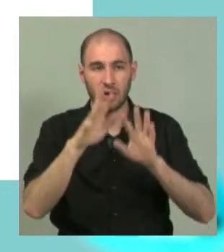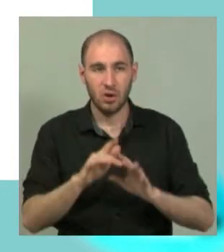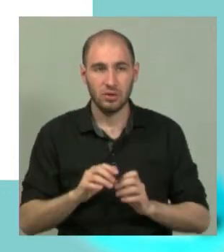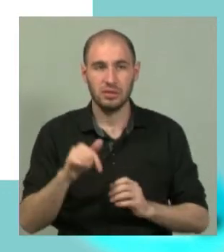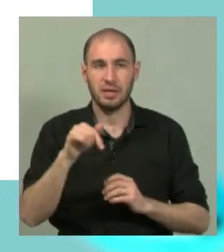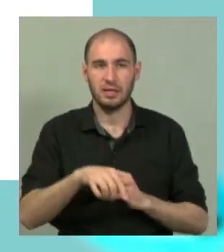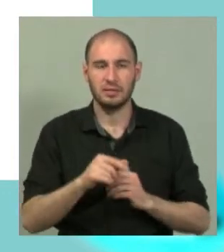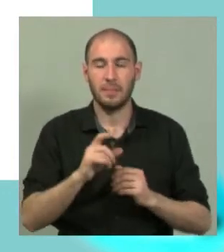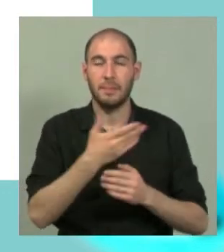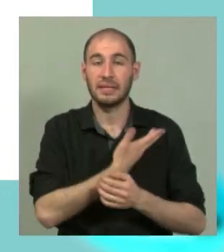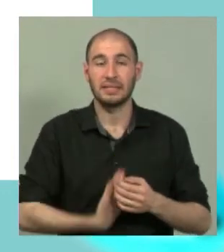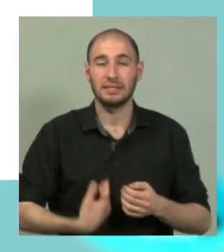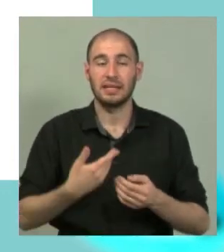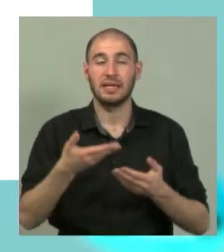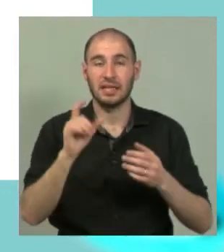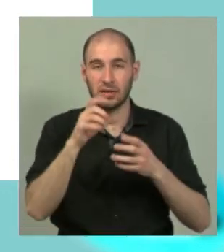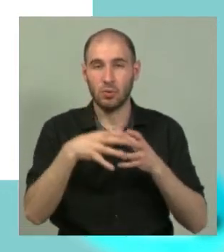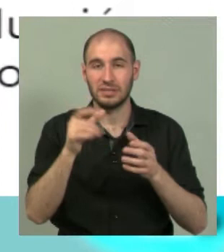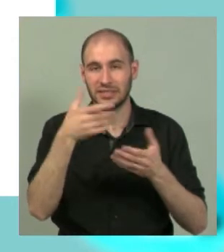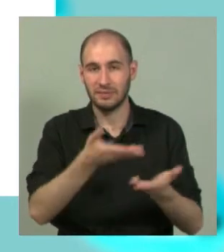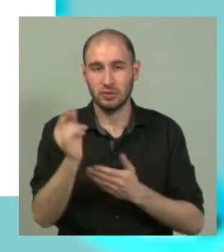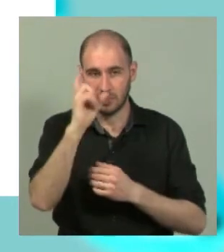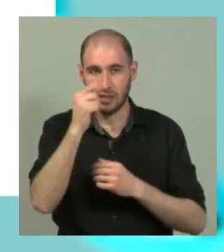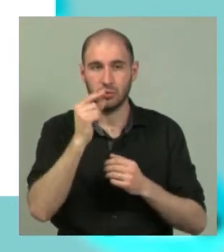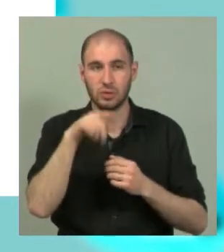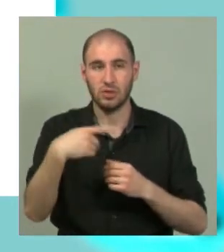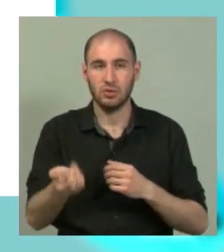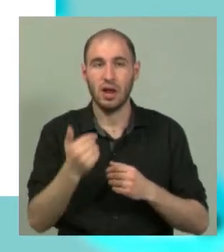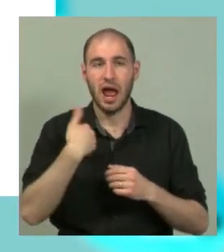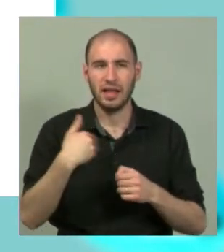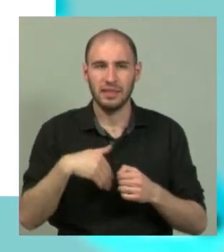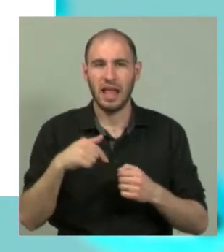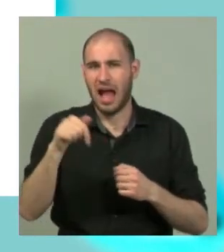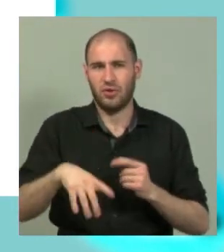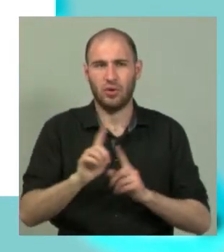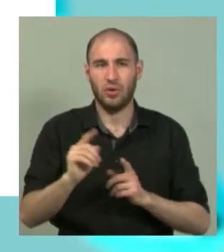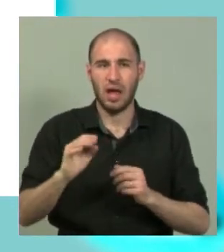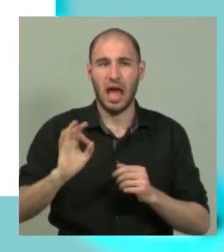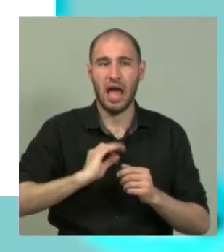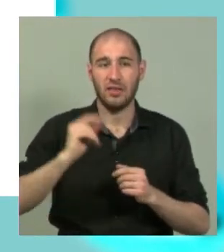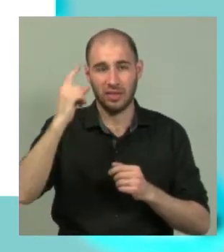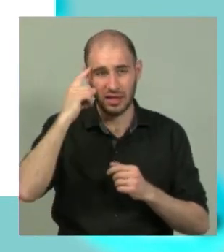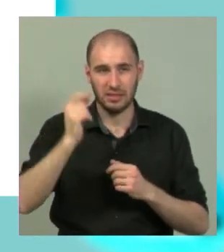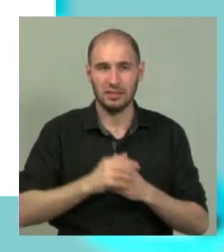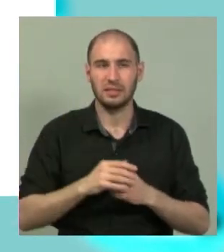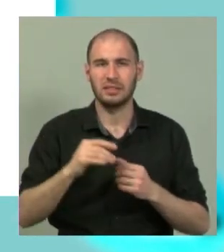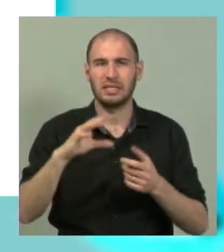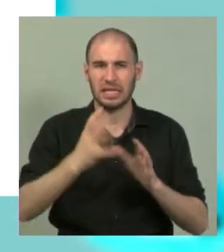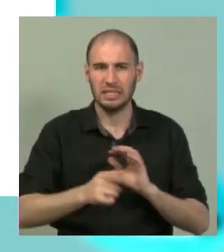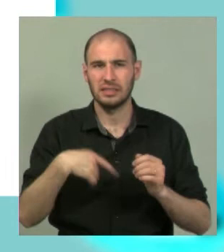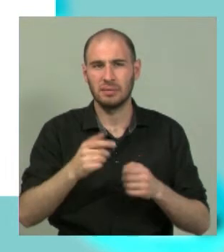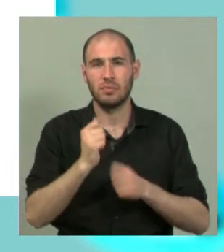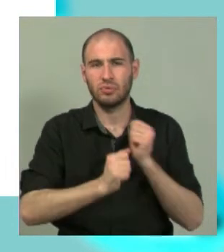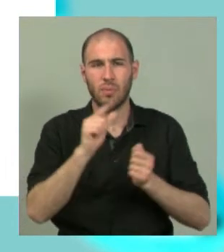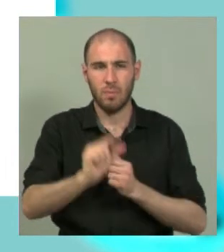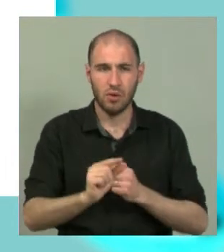el presidente de la Cámara de Servicios Mineros. Otro tuit dice: Argentina no es de ahora, cada década se da crisis permanente,